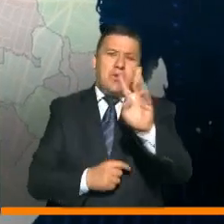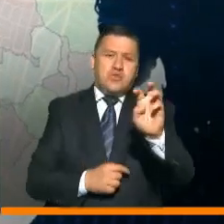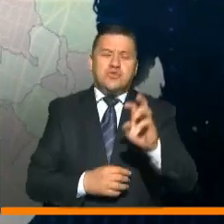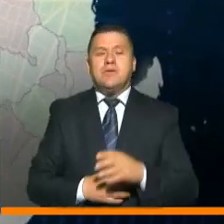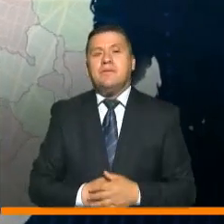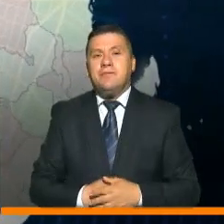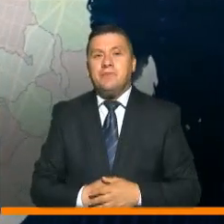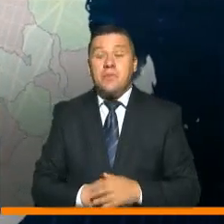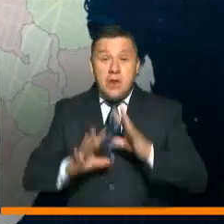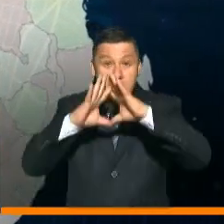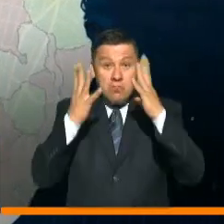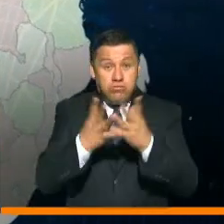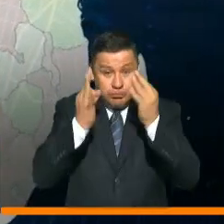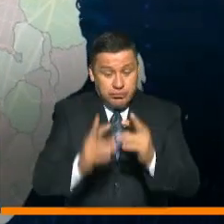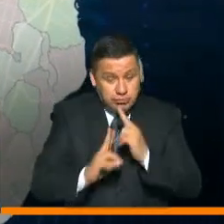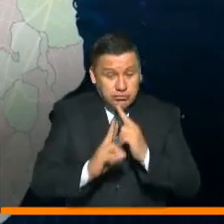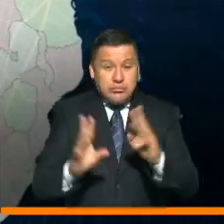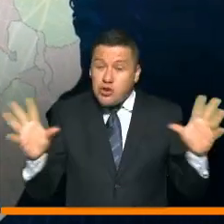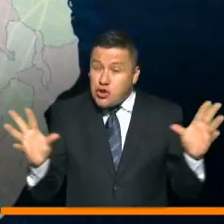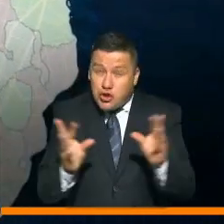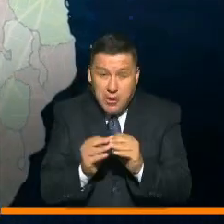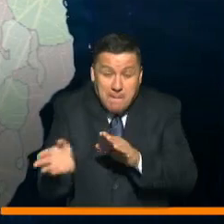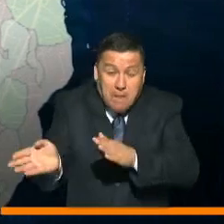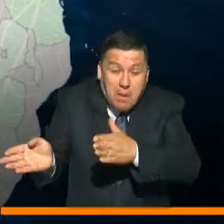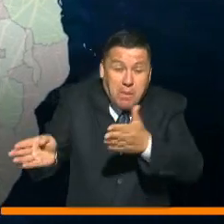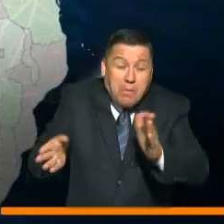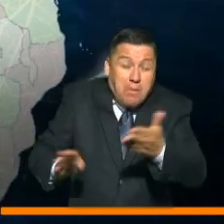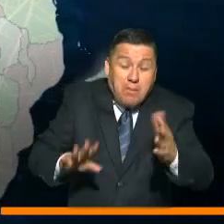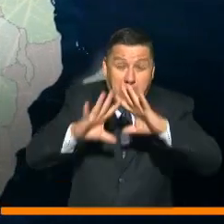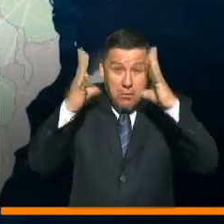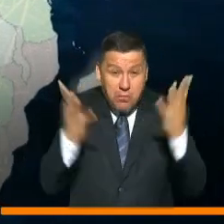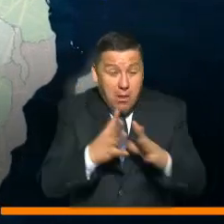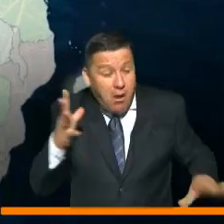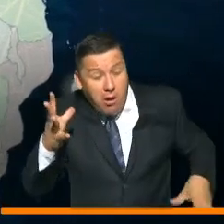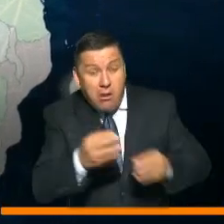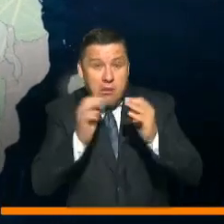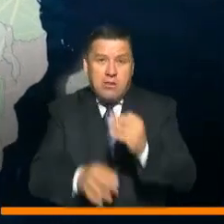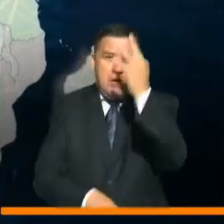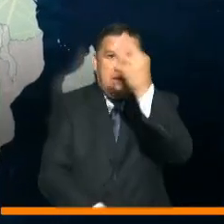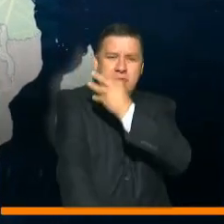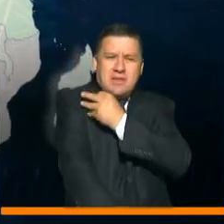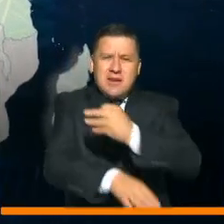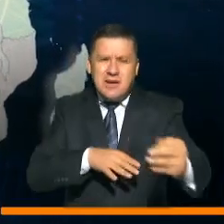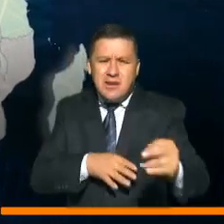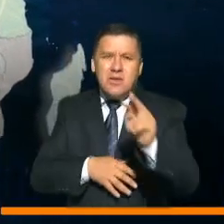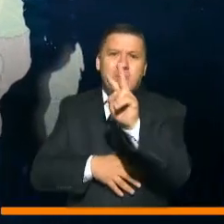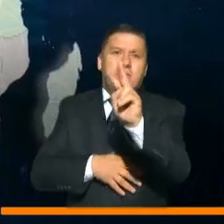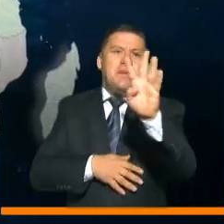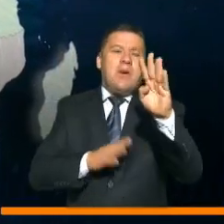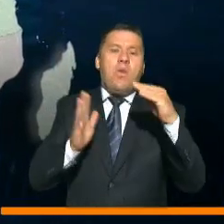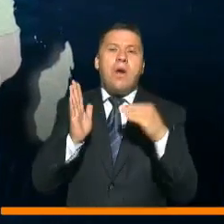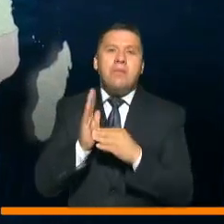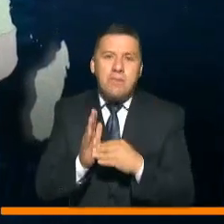81.018.628 y el mundo registra total de fallecidos acumulados de